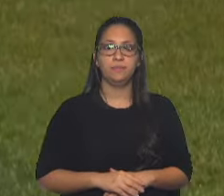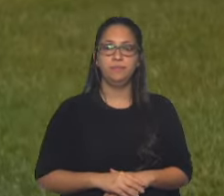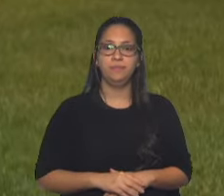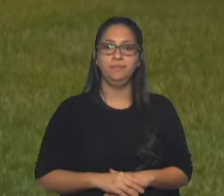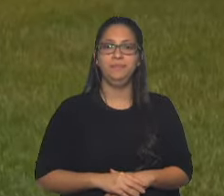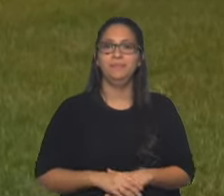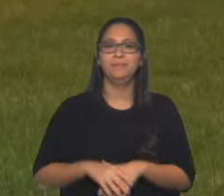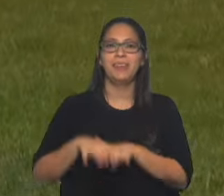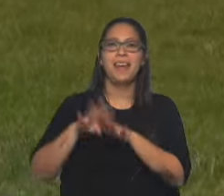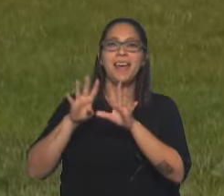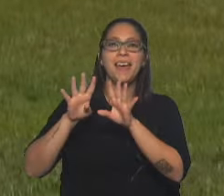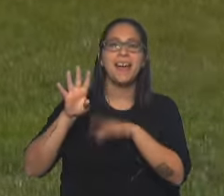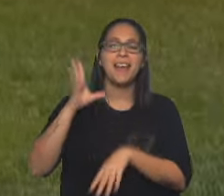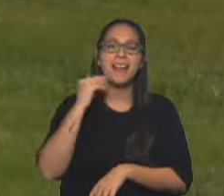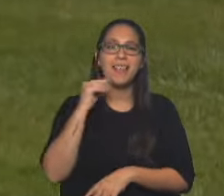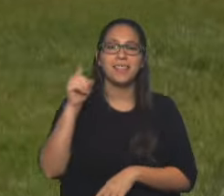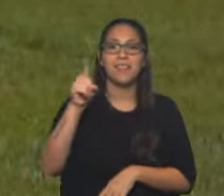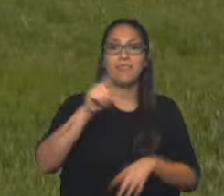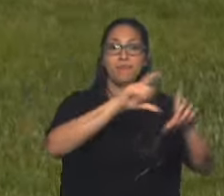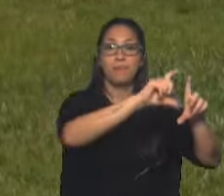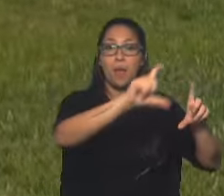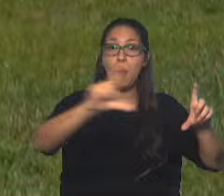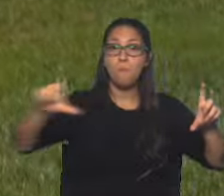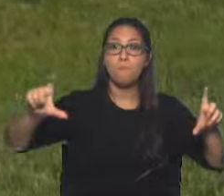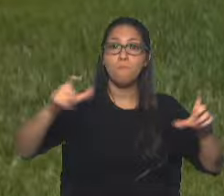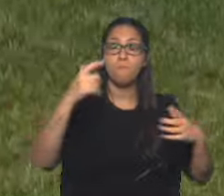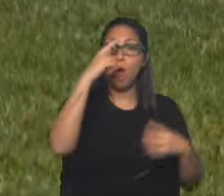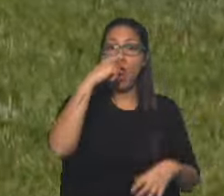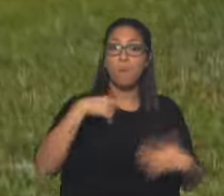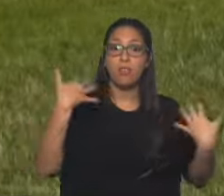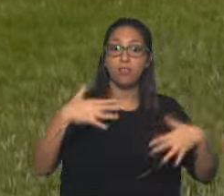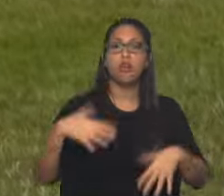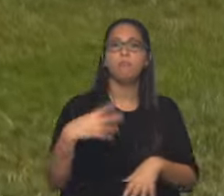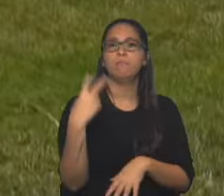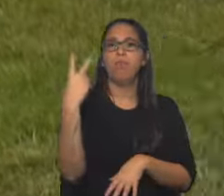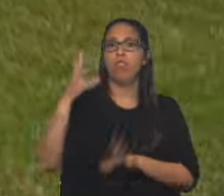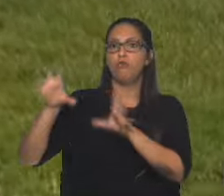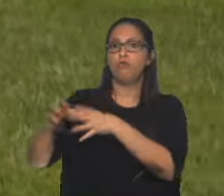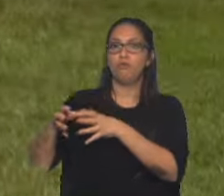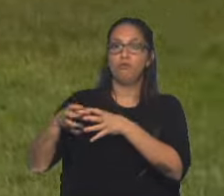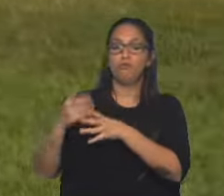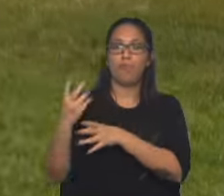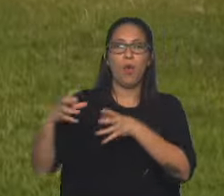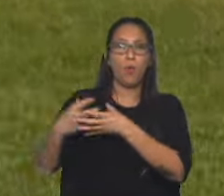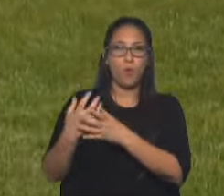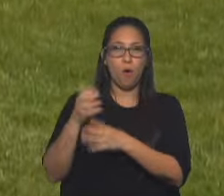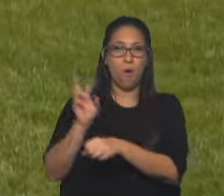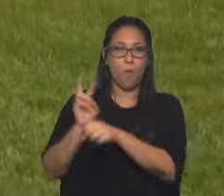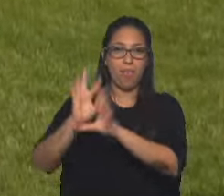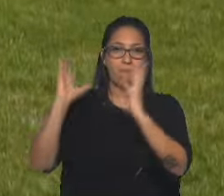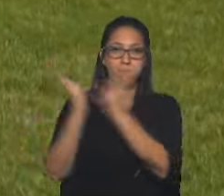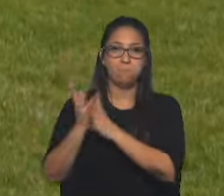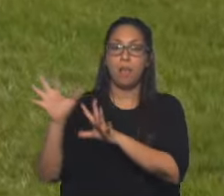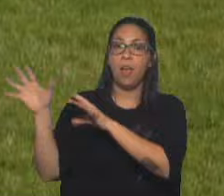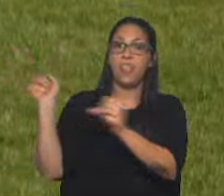Reino Unido, vandalizan histórico monumento. Dos jóvenes activistas del grupo ecologista Just Stop Oil fueron